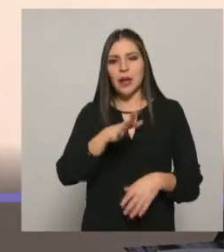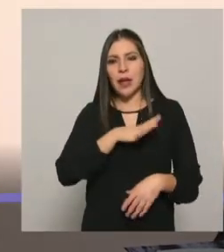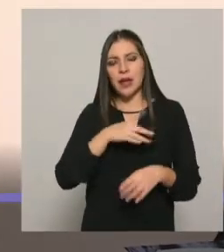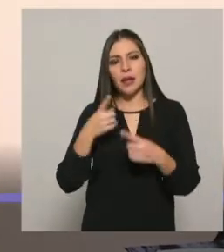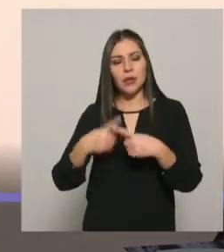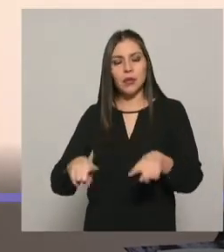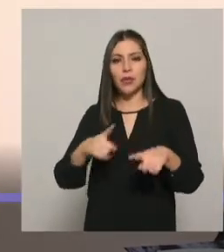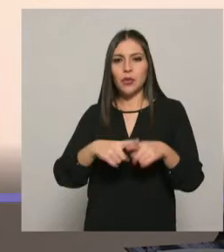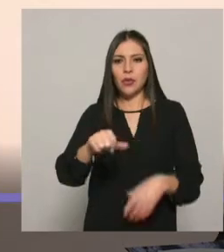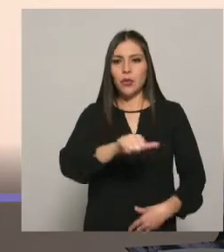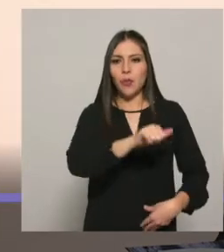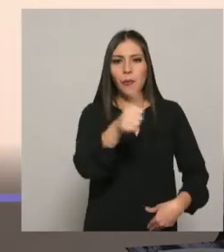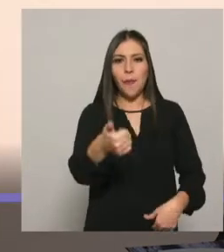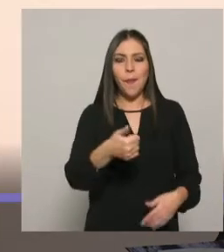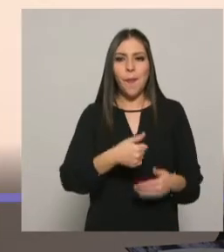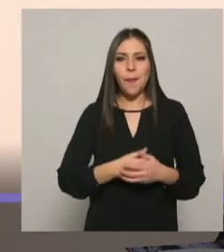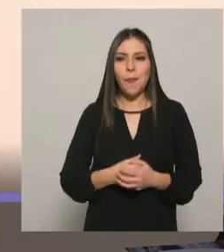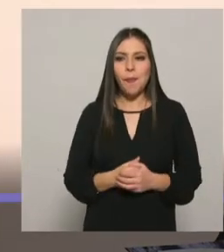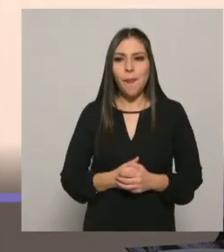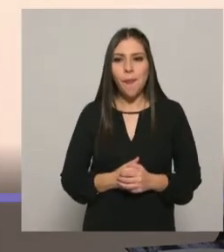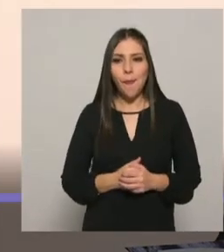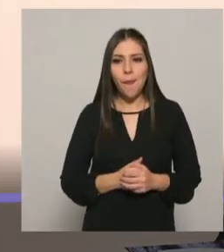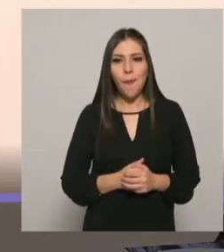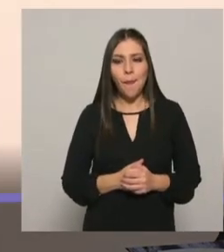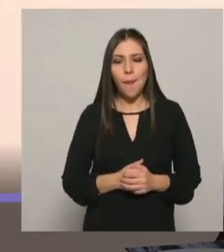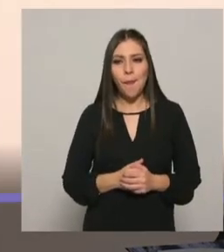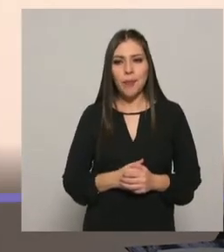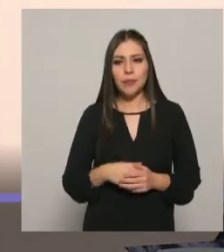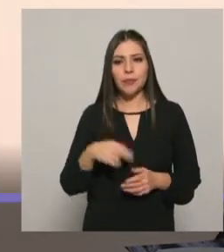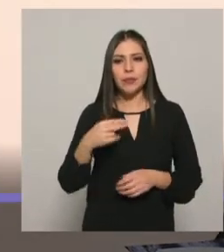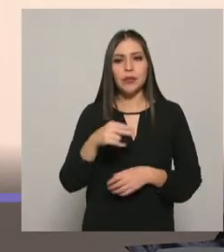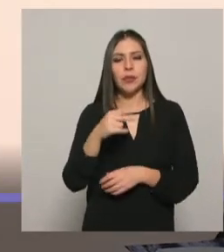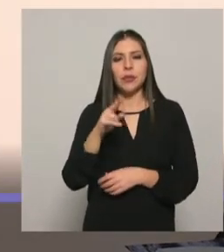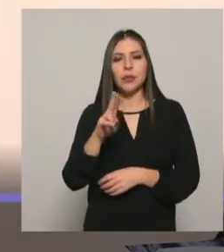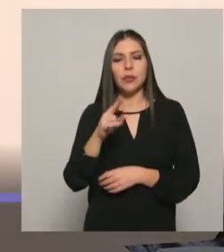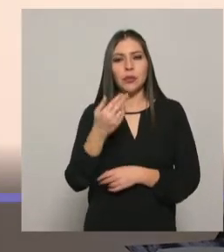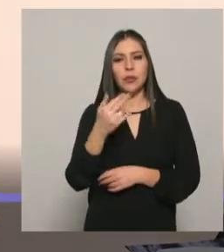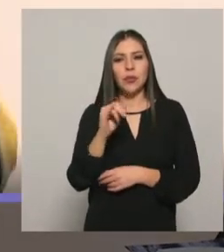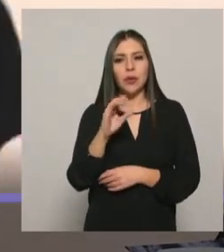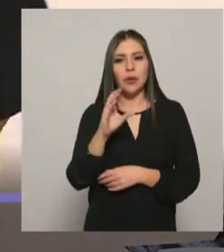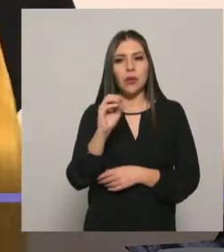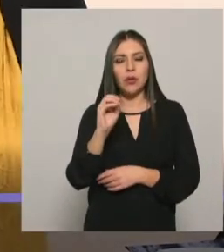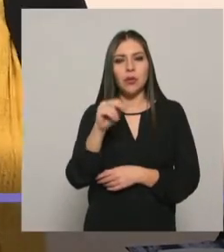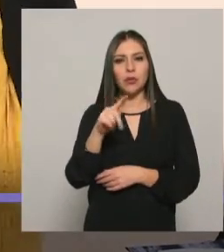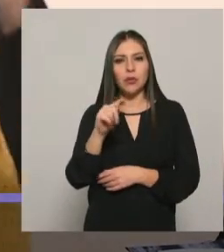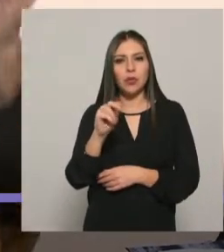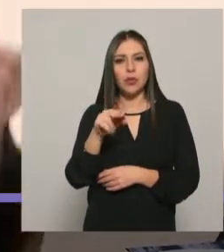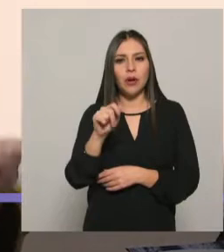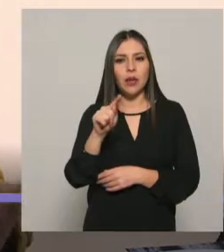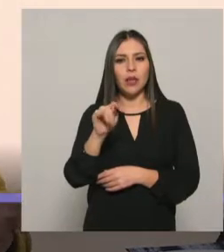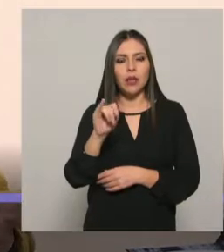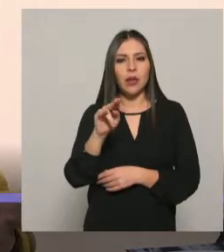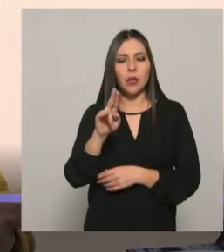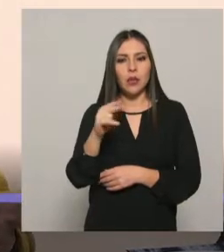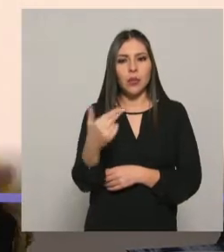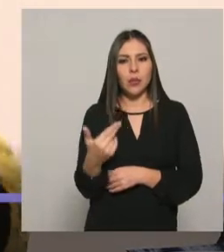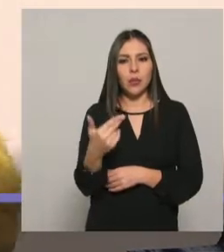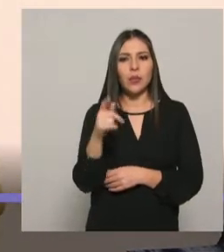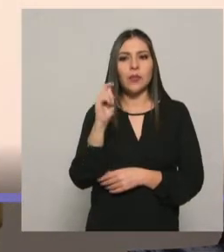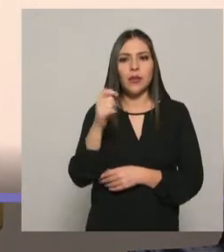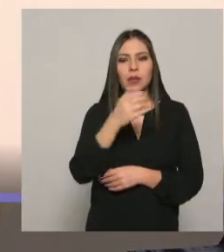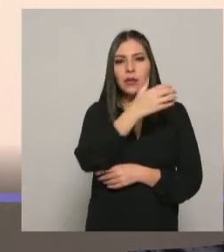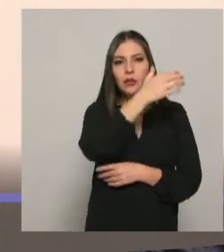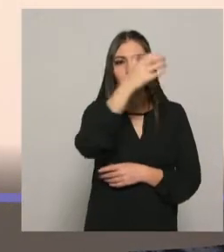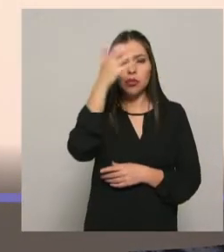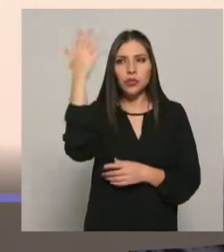otra, que es el Ilhuicaltonatiuh, que es el cielo por donde va pasando el sol.